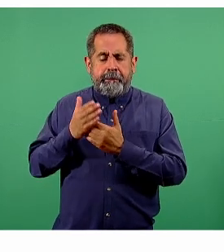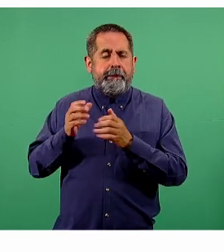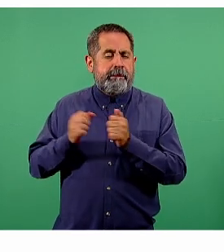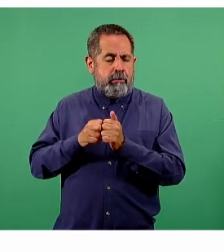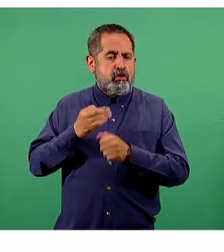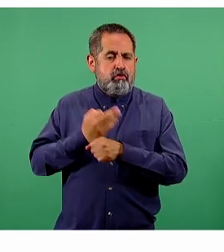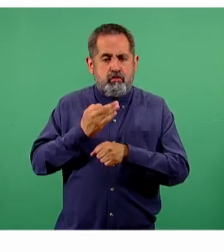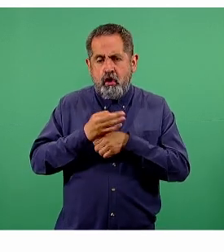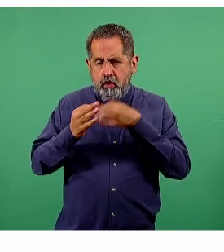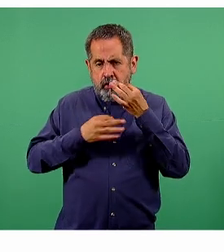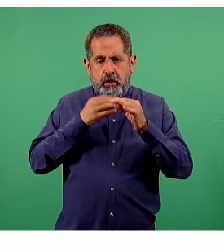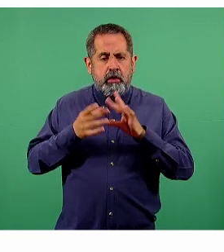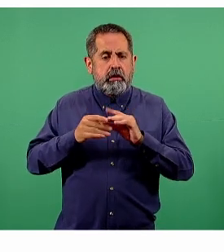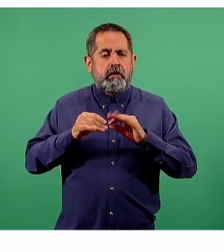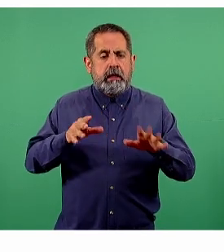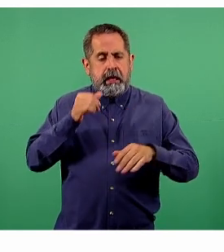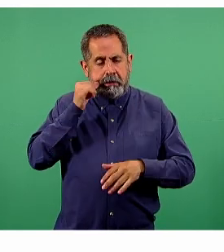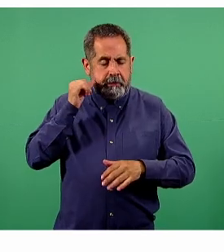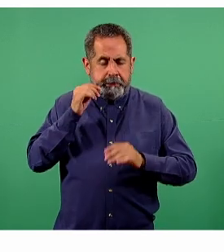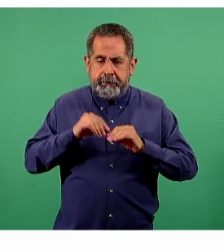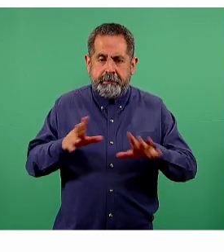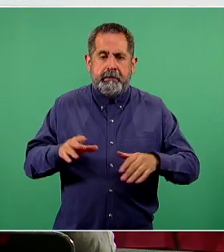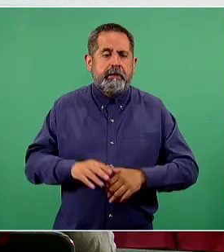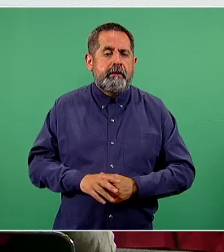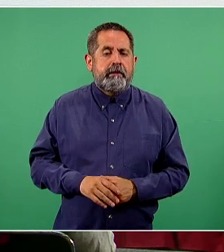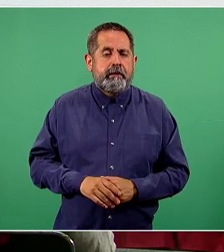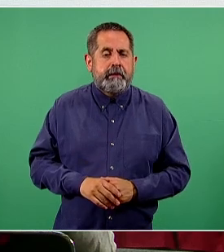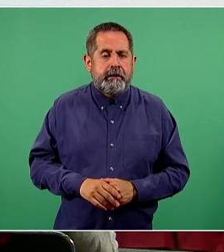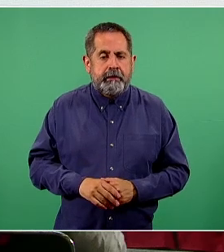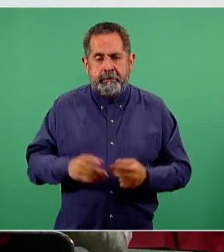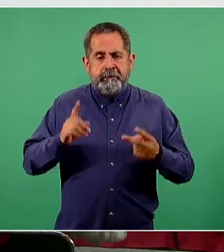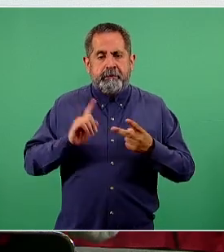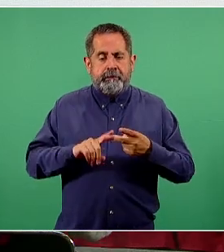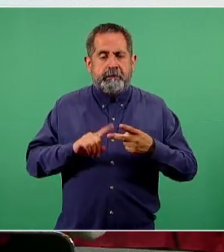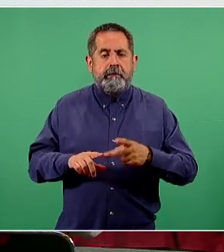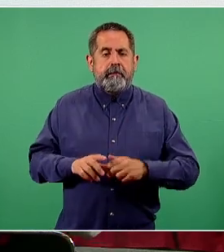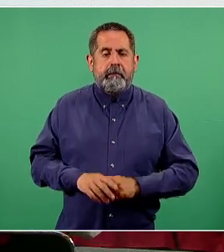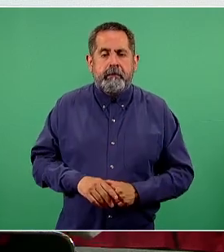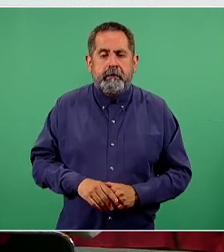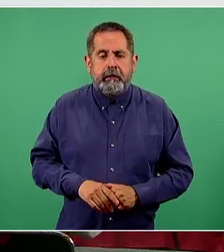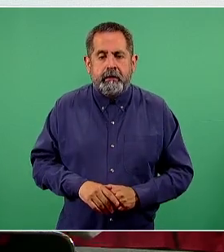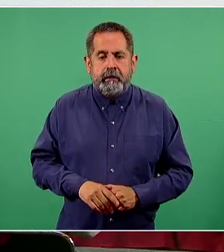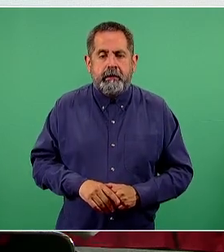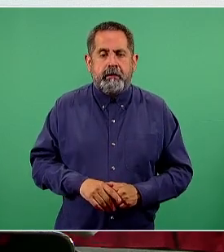de información hasta ayer. La siguiente, por favor.